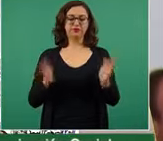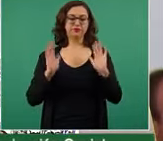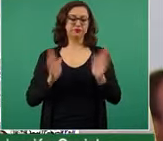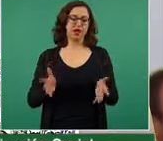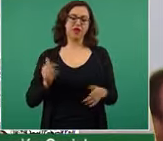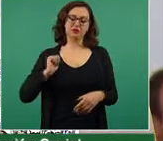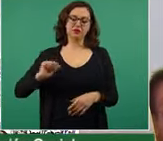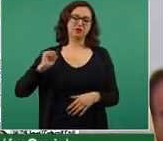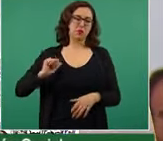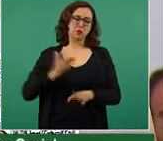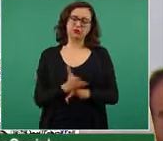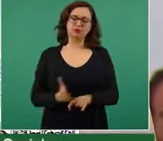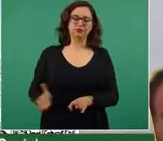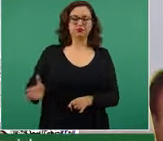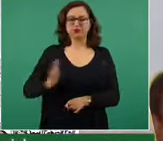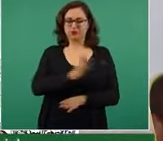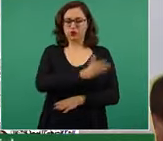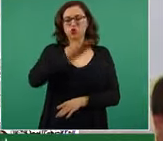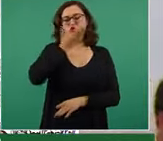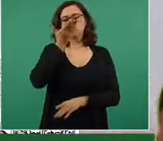atrás.